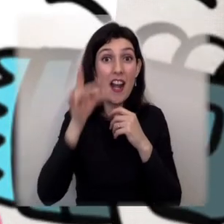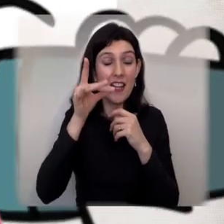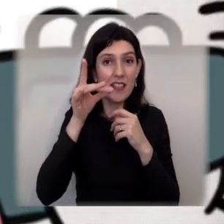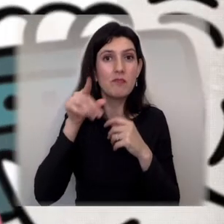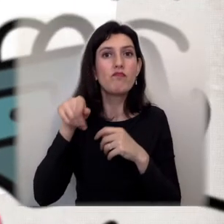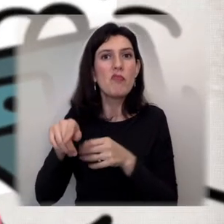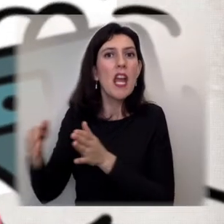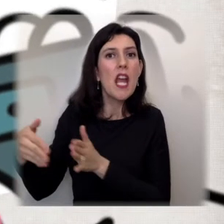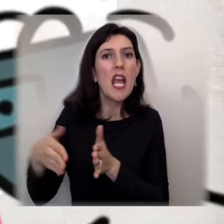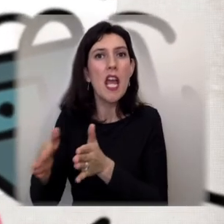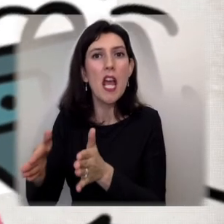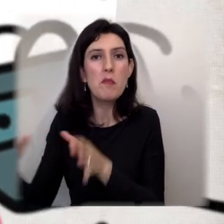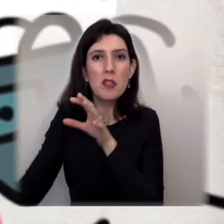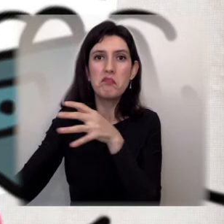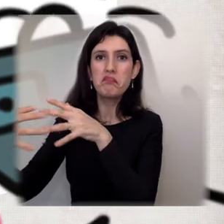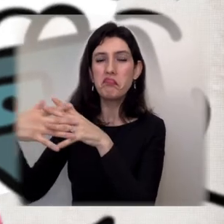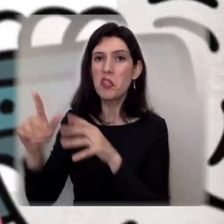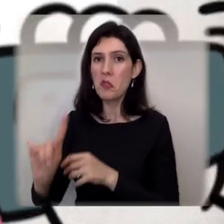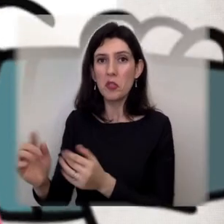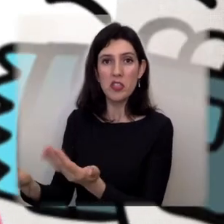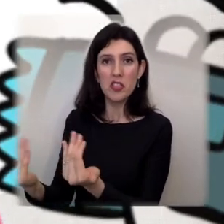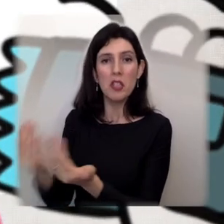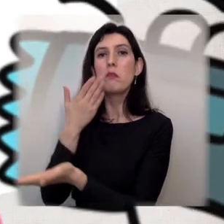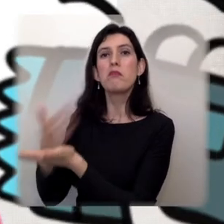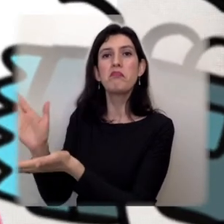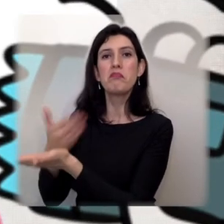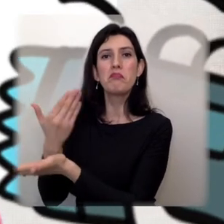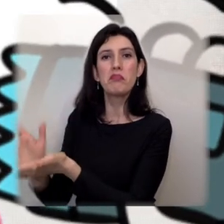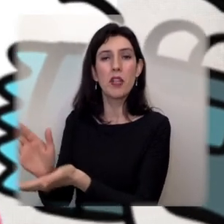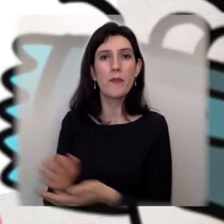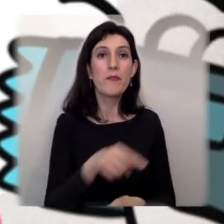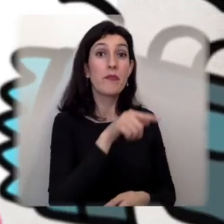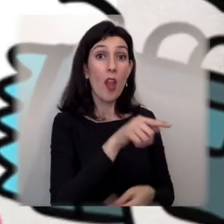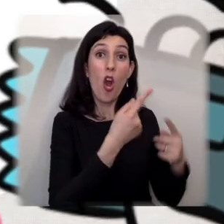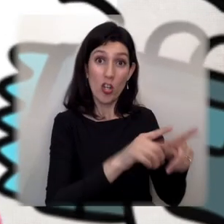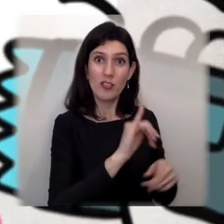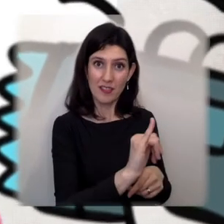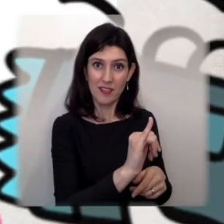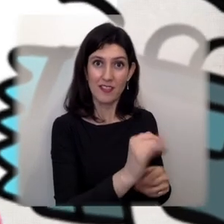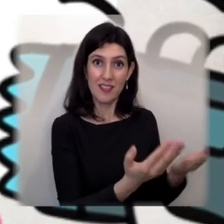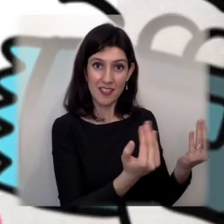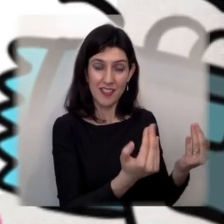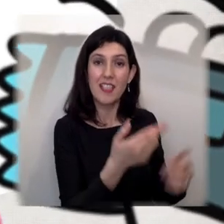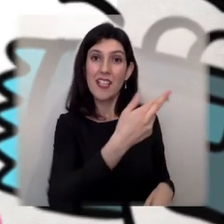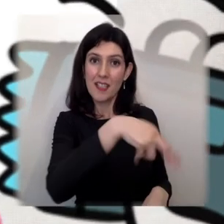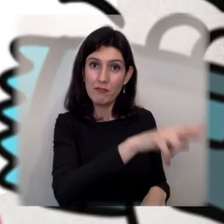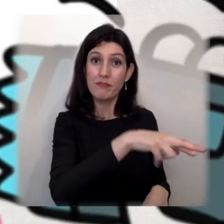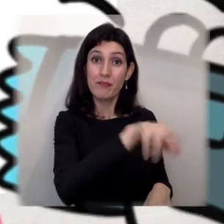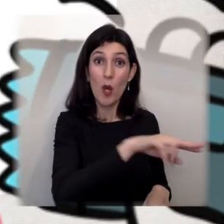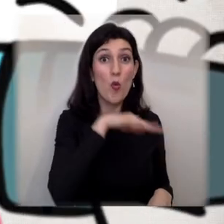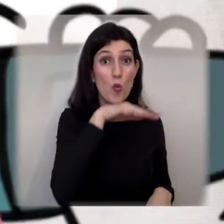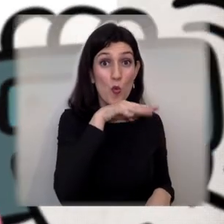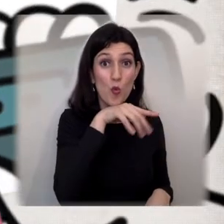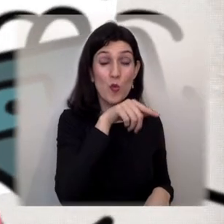edad elimina las conexiones que no resultan ser tan necesarias y va perfeccionando aquellas conexiones que sí necesitaremos con más